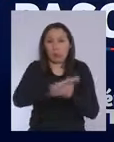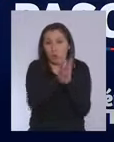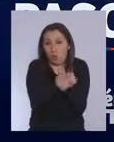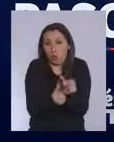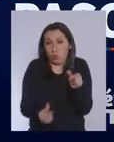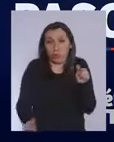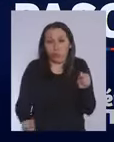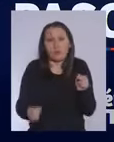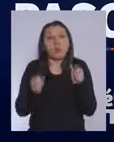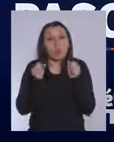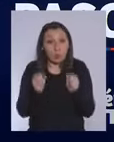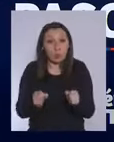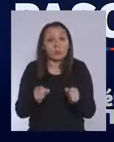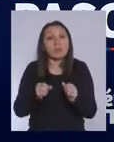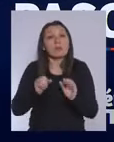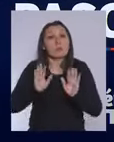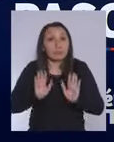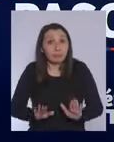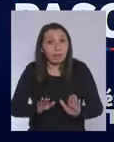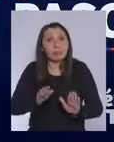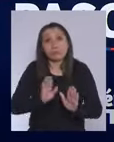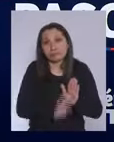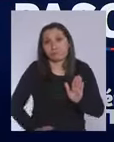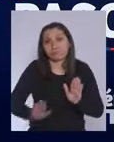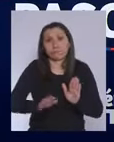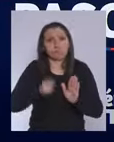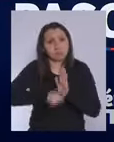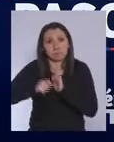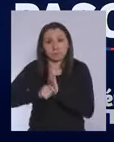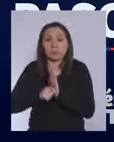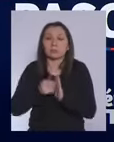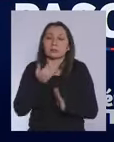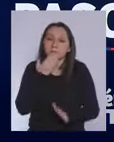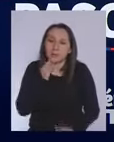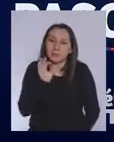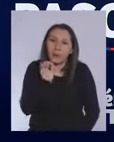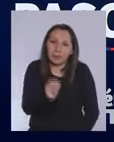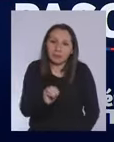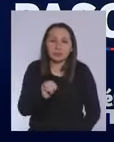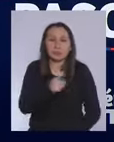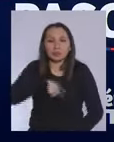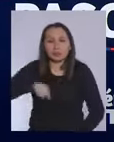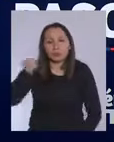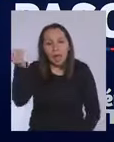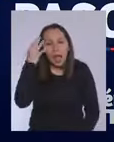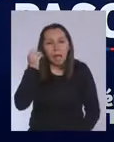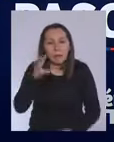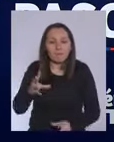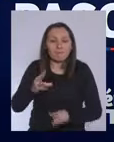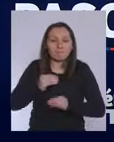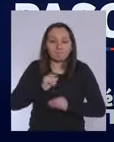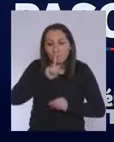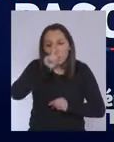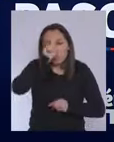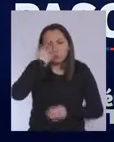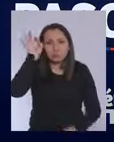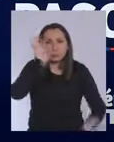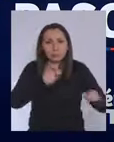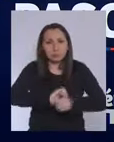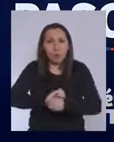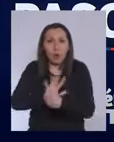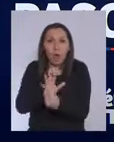probable y muchos meses más por eso el llamado que hacemos es que tenemos que aprender a convivir con este virus